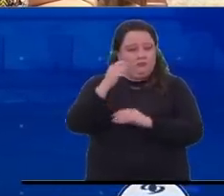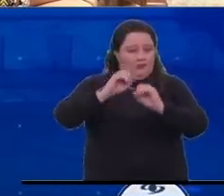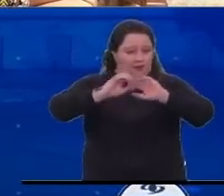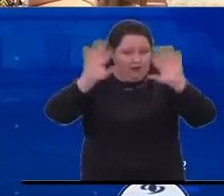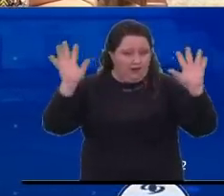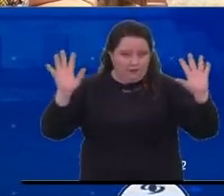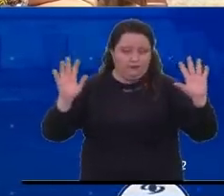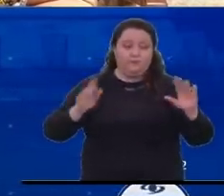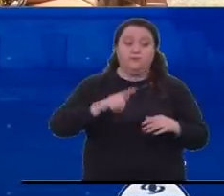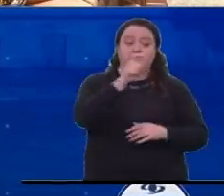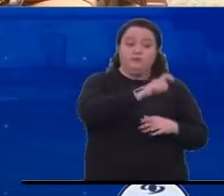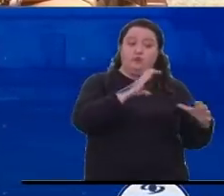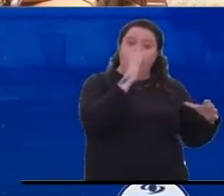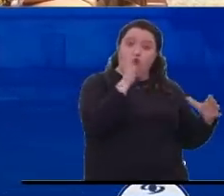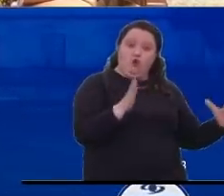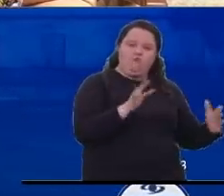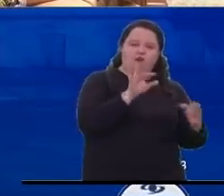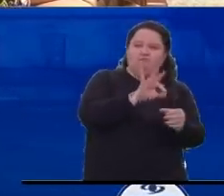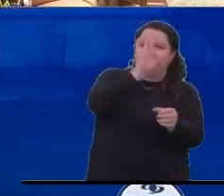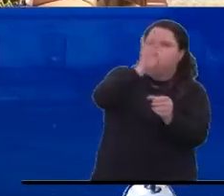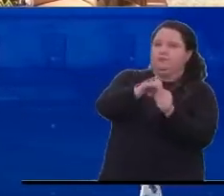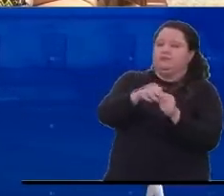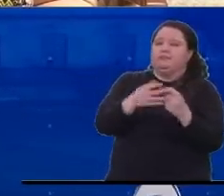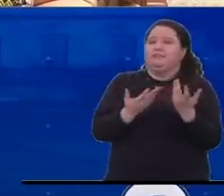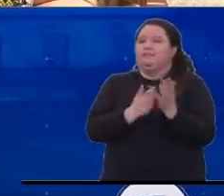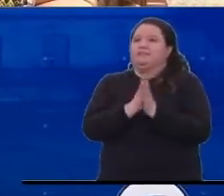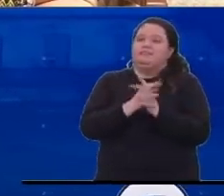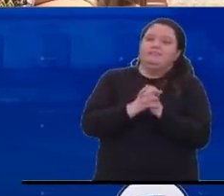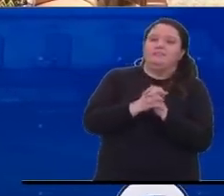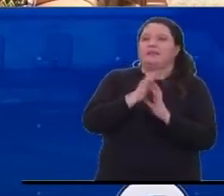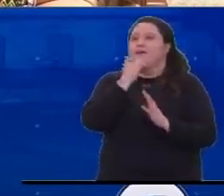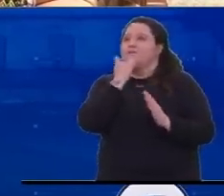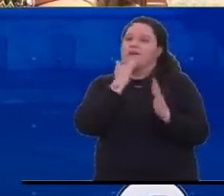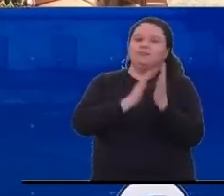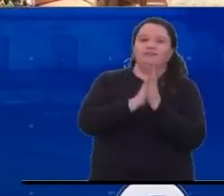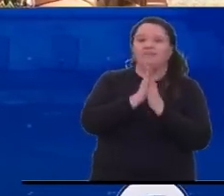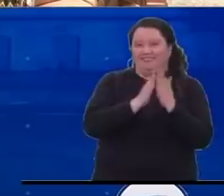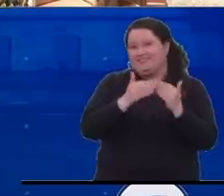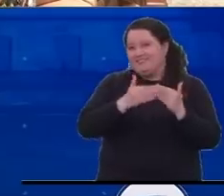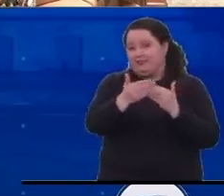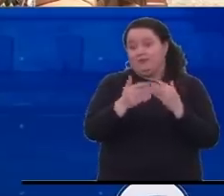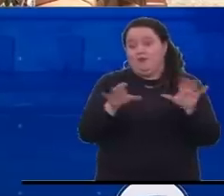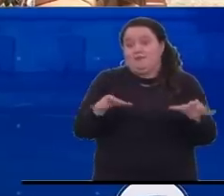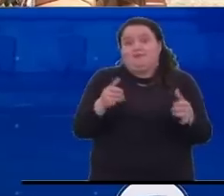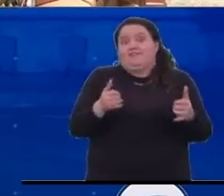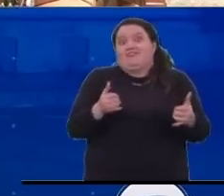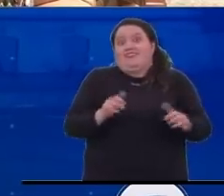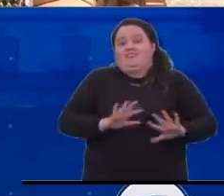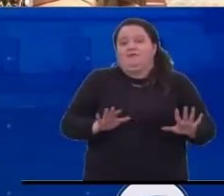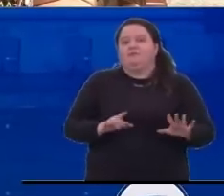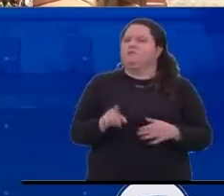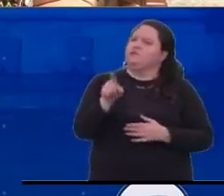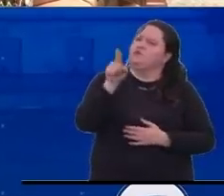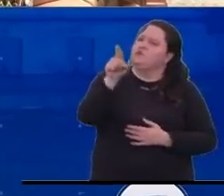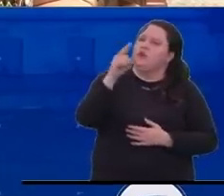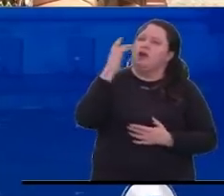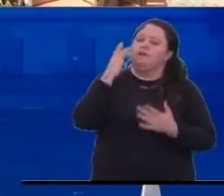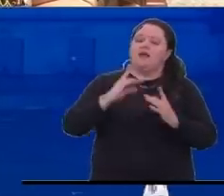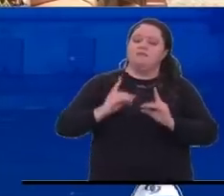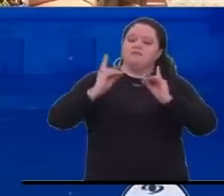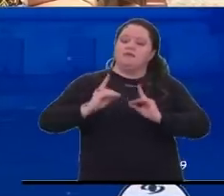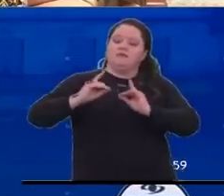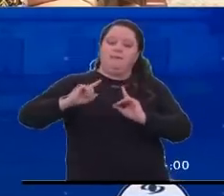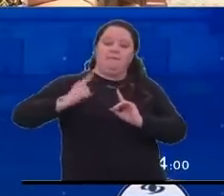ha votado y que está ansiosa por saber qué va a pasar, digamos, se tiene que comenzar a actuar ya. ¿Cuáles serán sus primeras